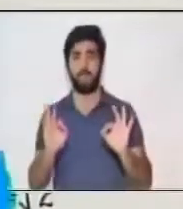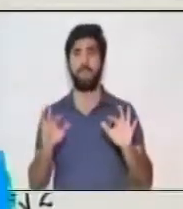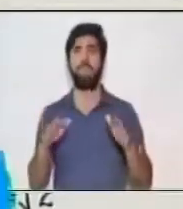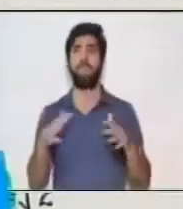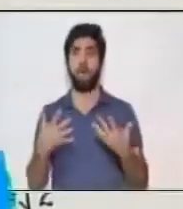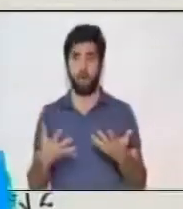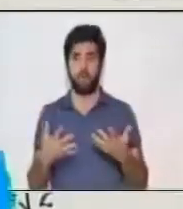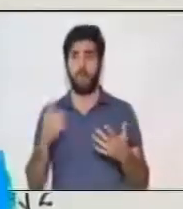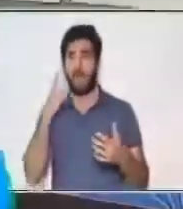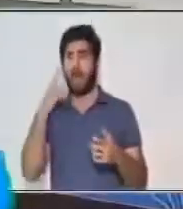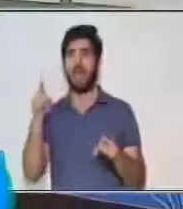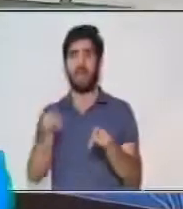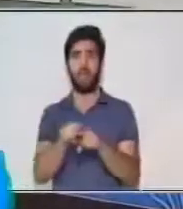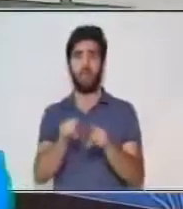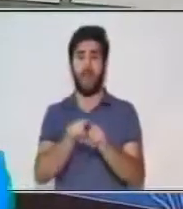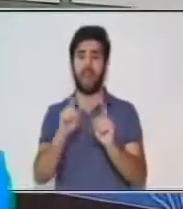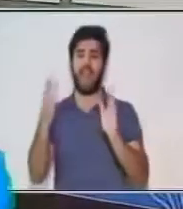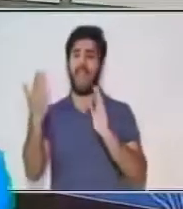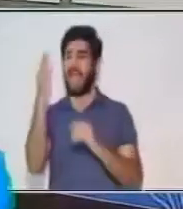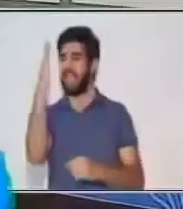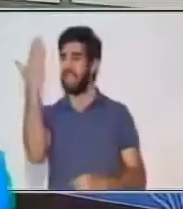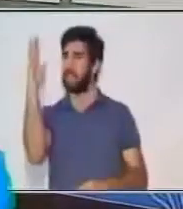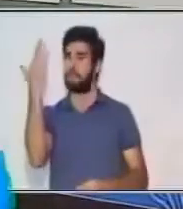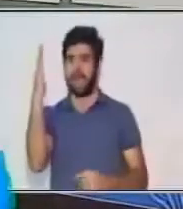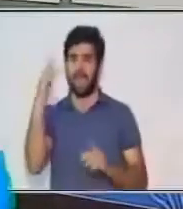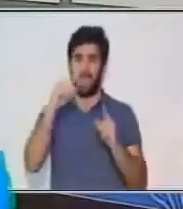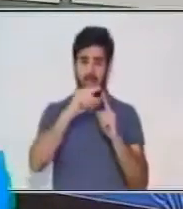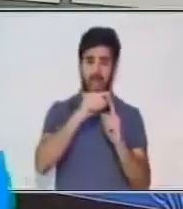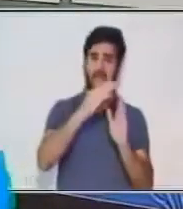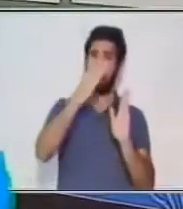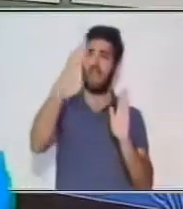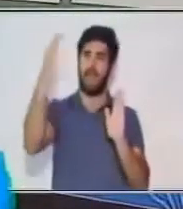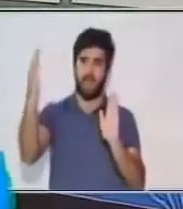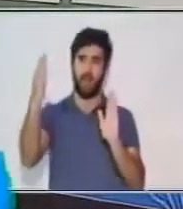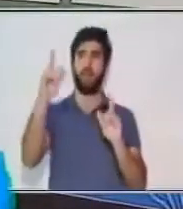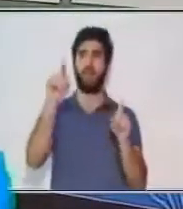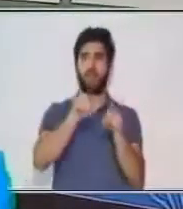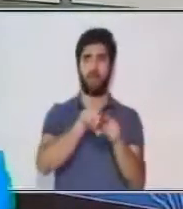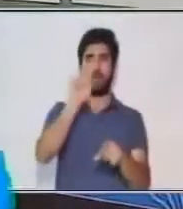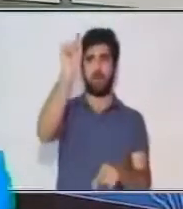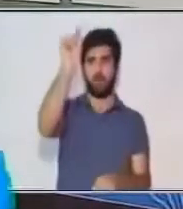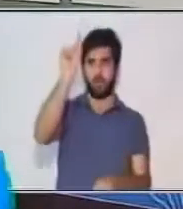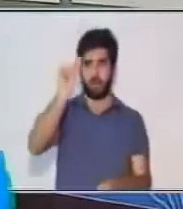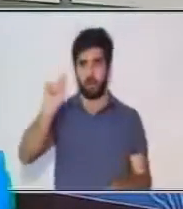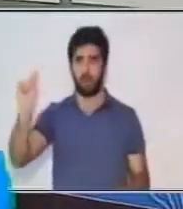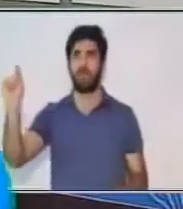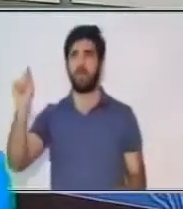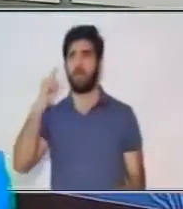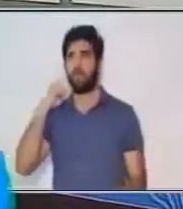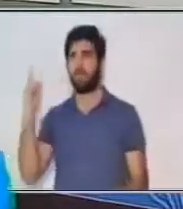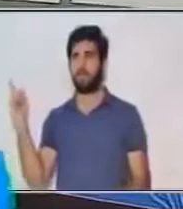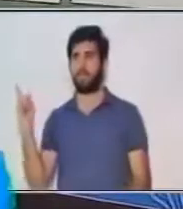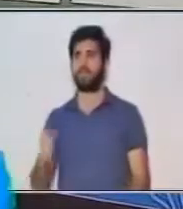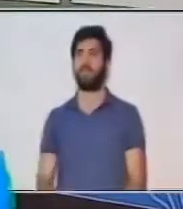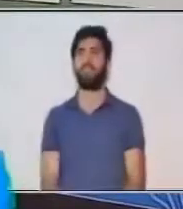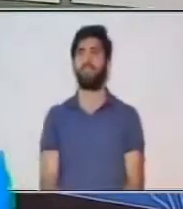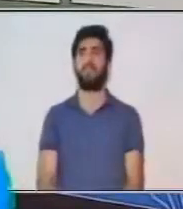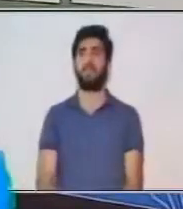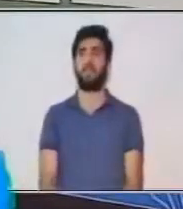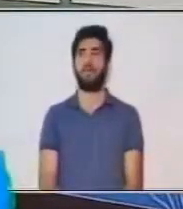a manera de espejo, reflejándose como las hipérbolas, nos va a quedar la gráfica aquí.